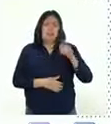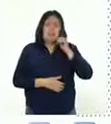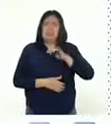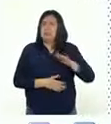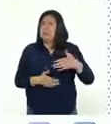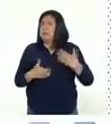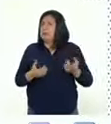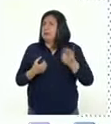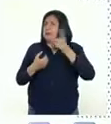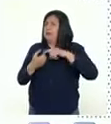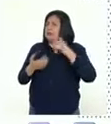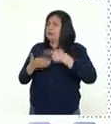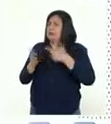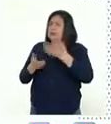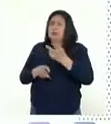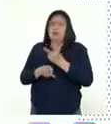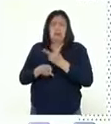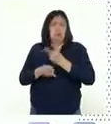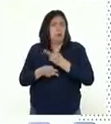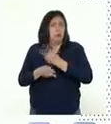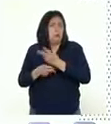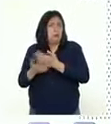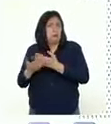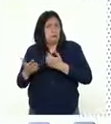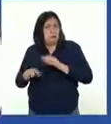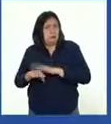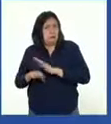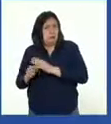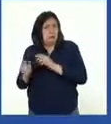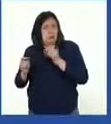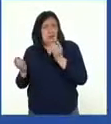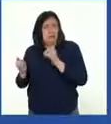los niños para participar en las medidas preventivas?